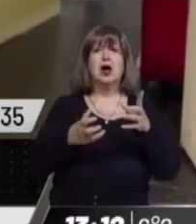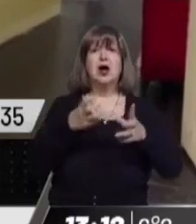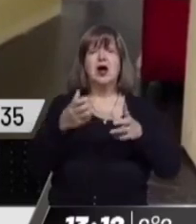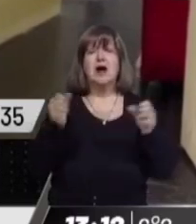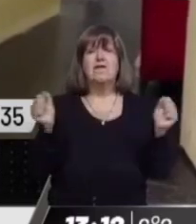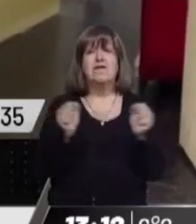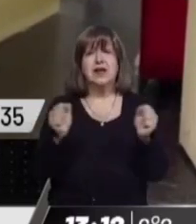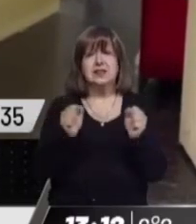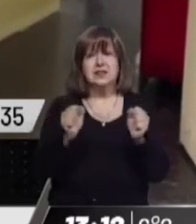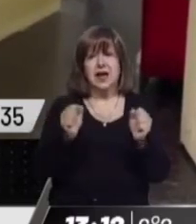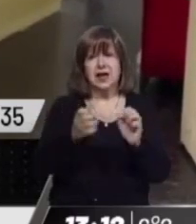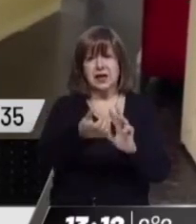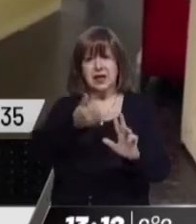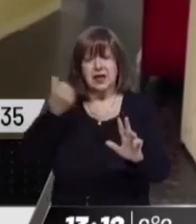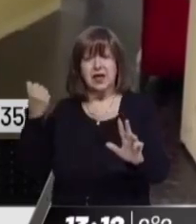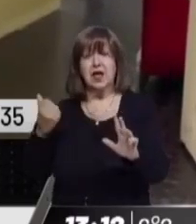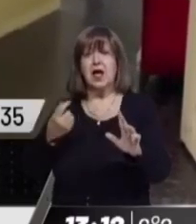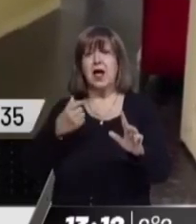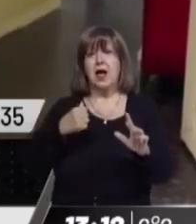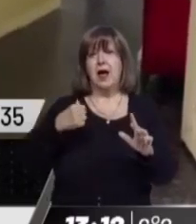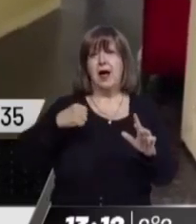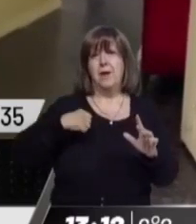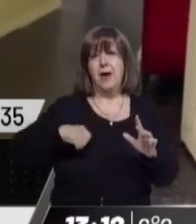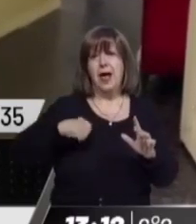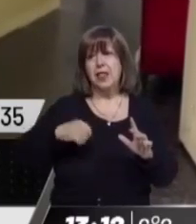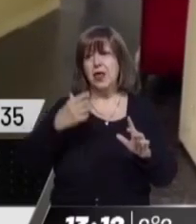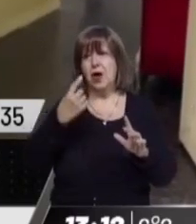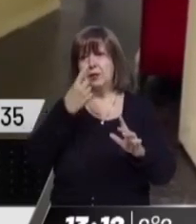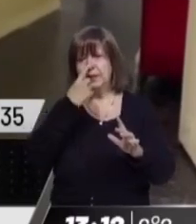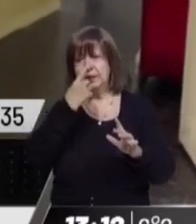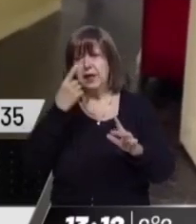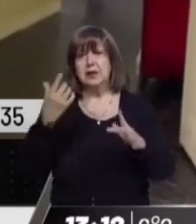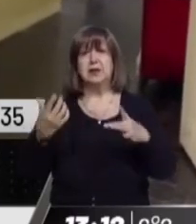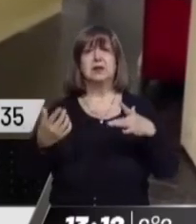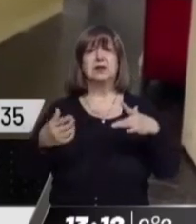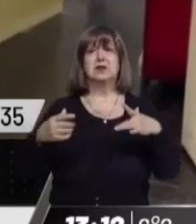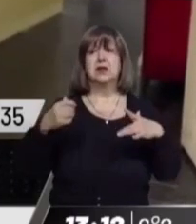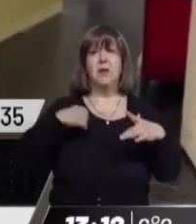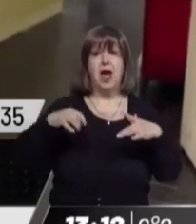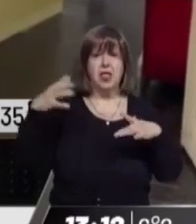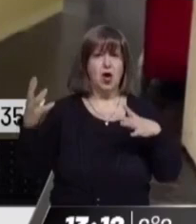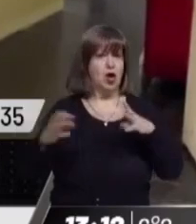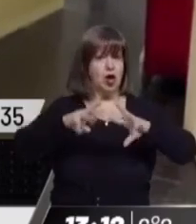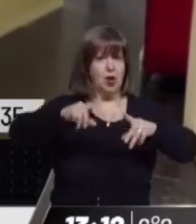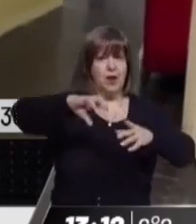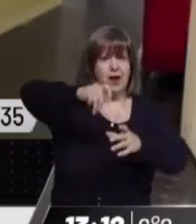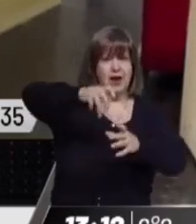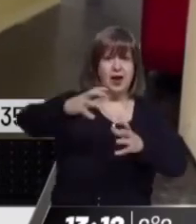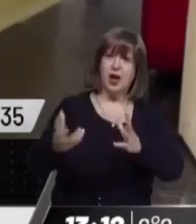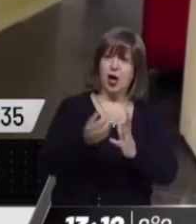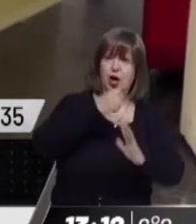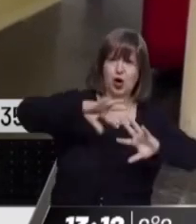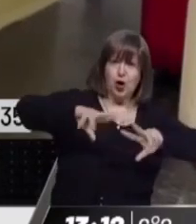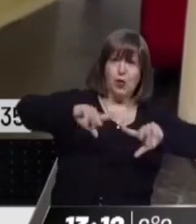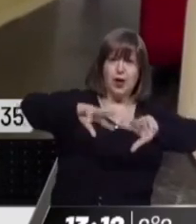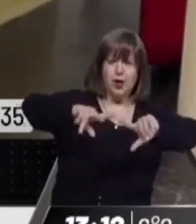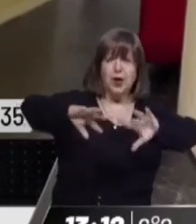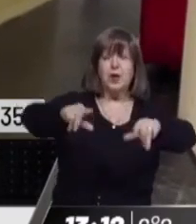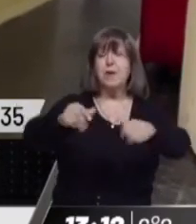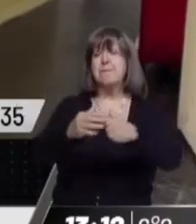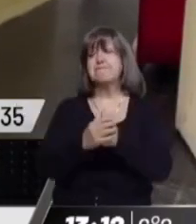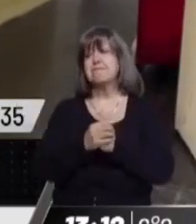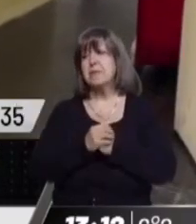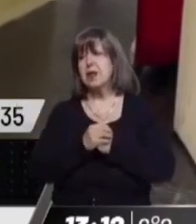los sanitarios de los baños, hasta el lampazo. Y cuento esto porque la unión vecinal